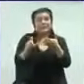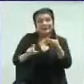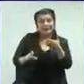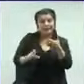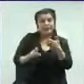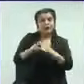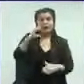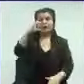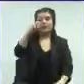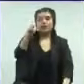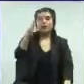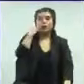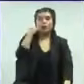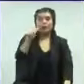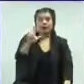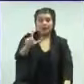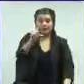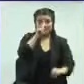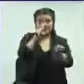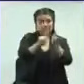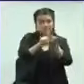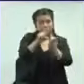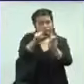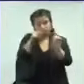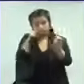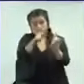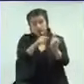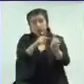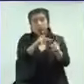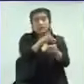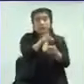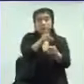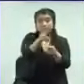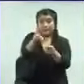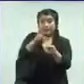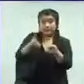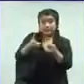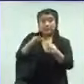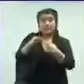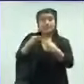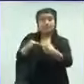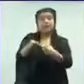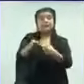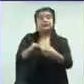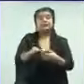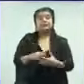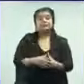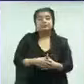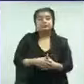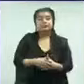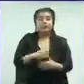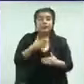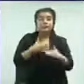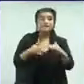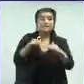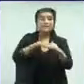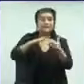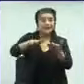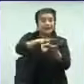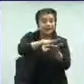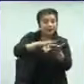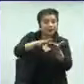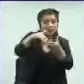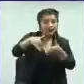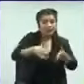que quisiera de nuevo destacar, orientados por territorio, esencialmente por departamento, más que a nivel de